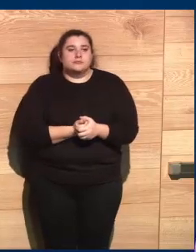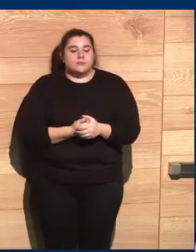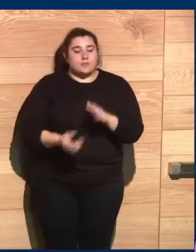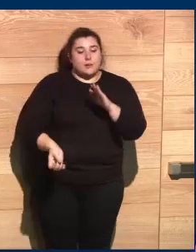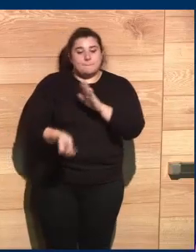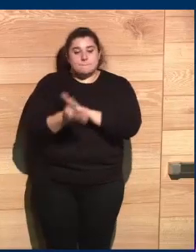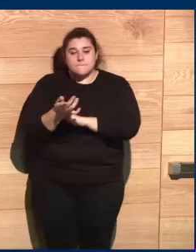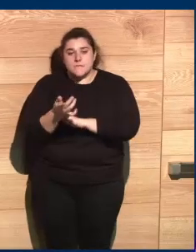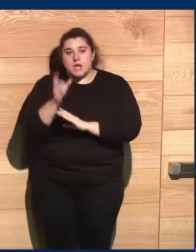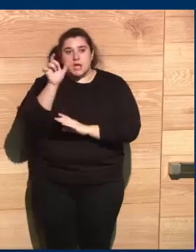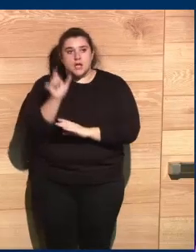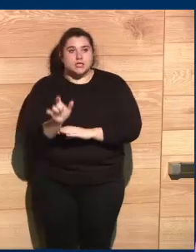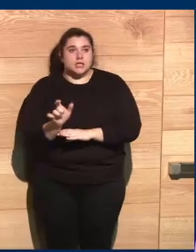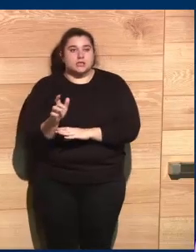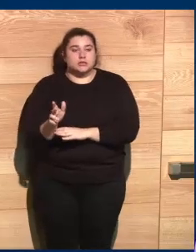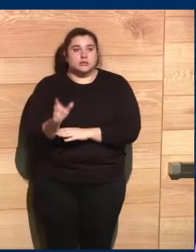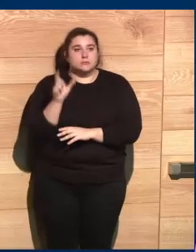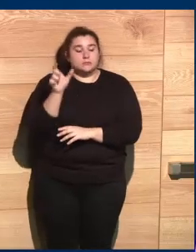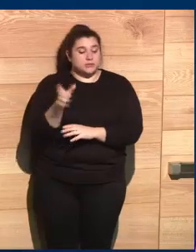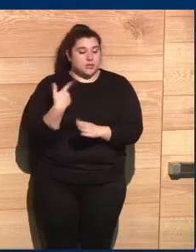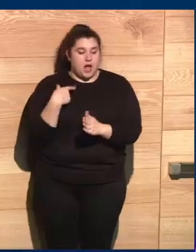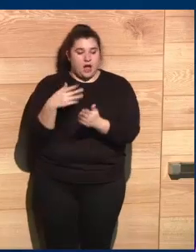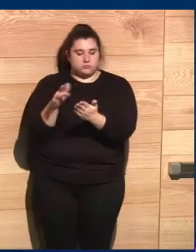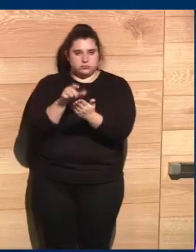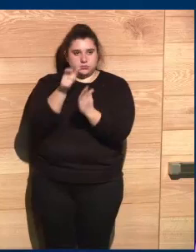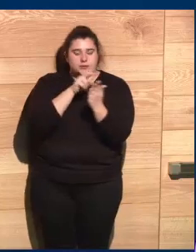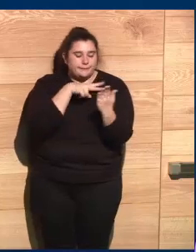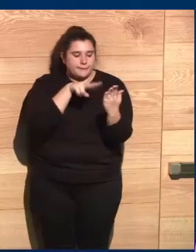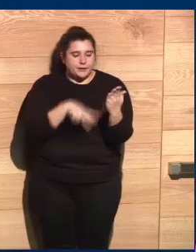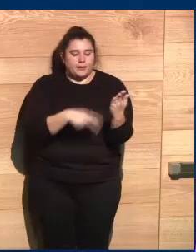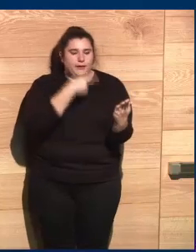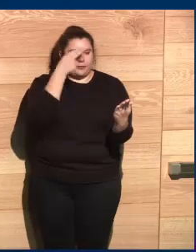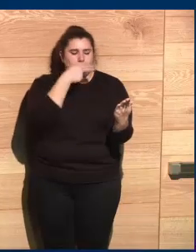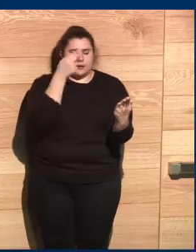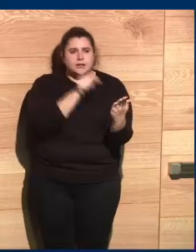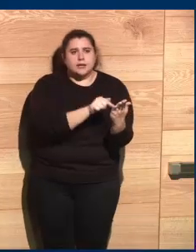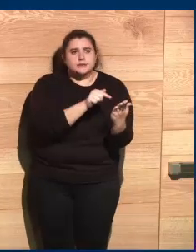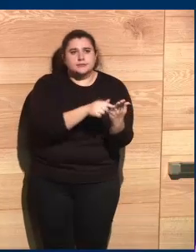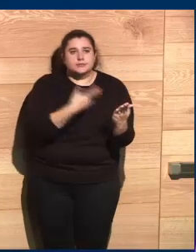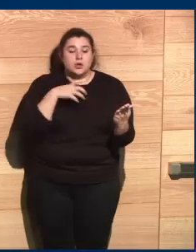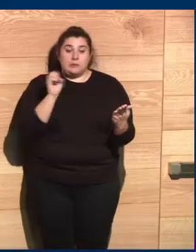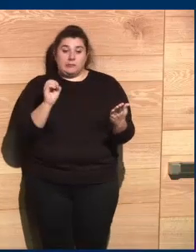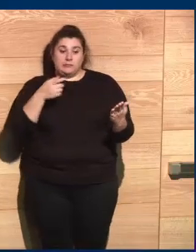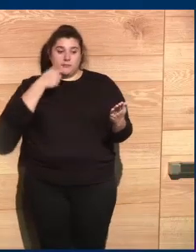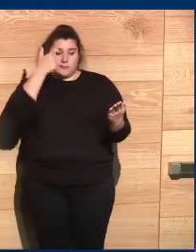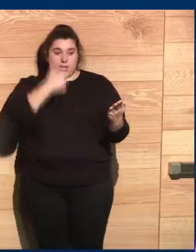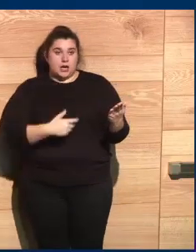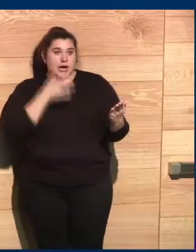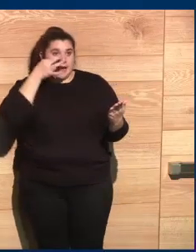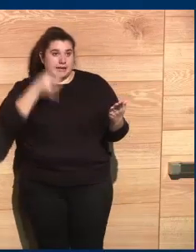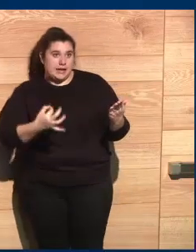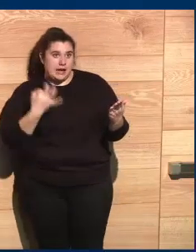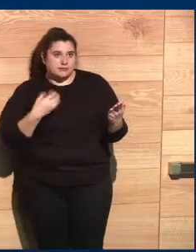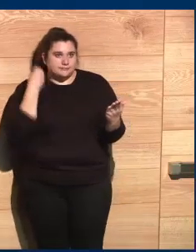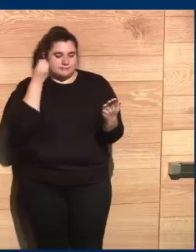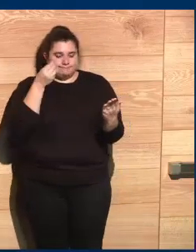lo proyectas de una manera, nadie es tan interesante como su perfil de Tinder, creo. Por eso lo que haces es